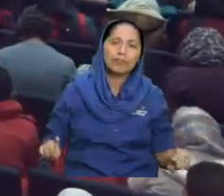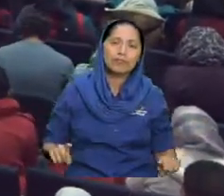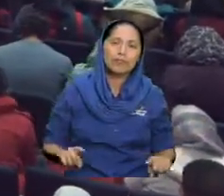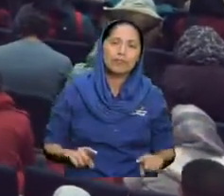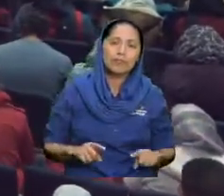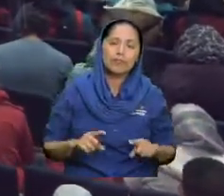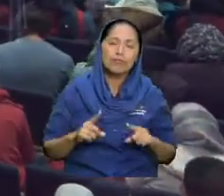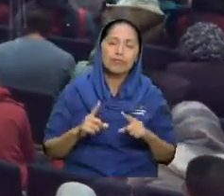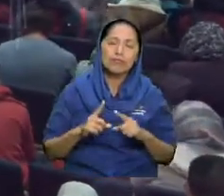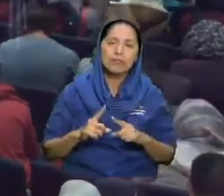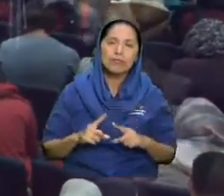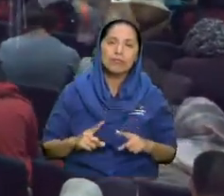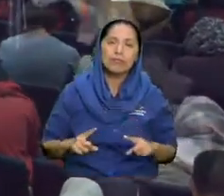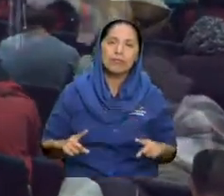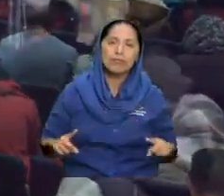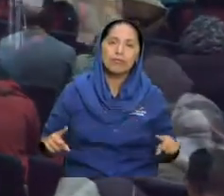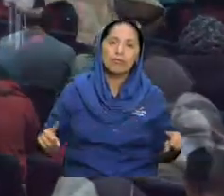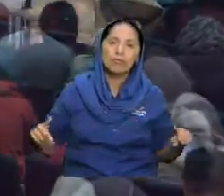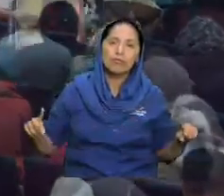Díselo, aquí estoy.